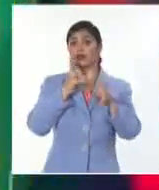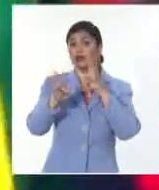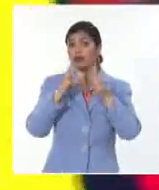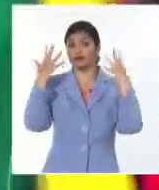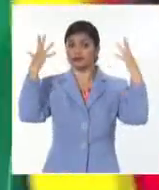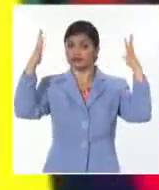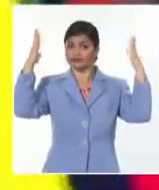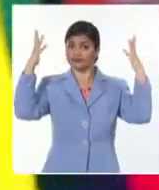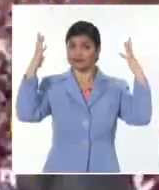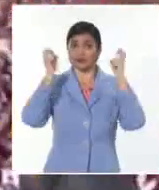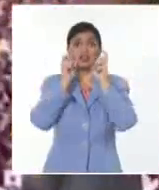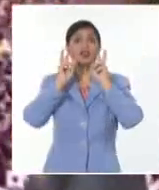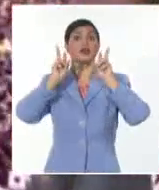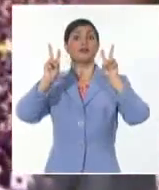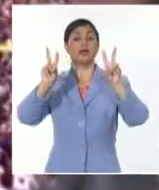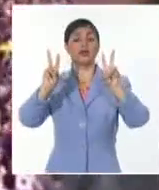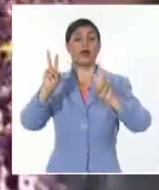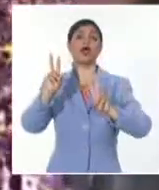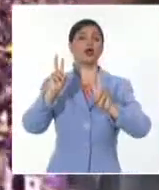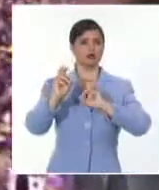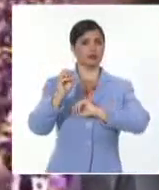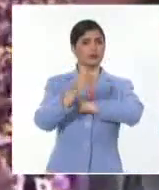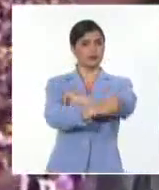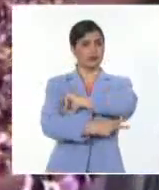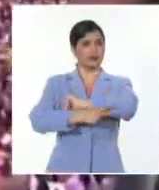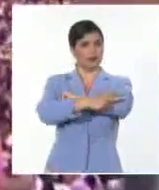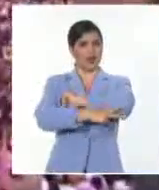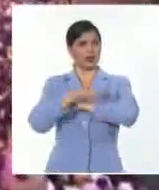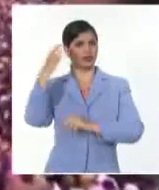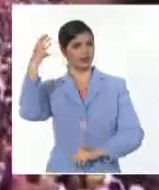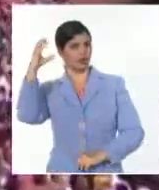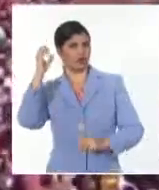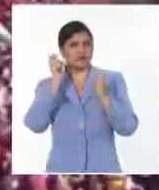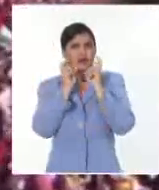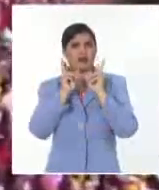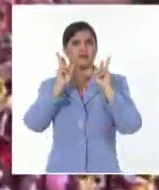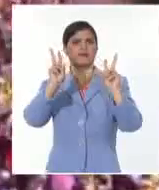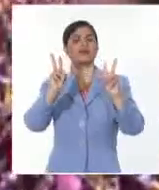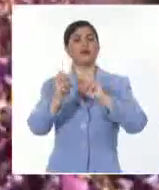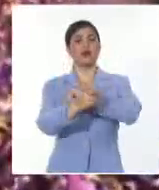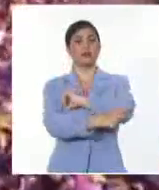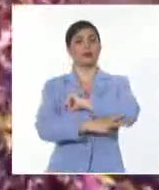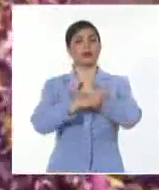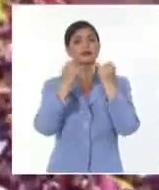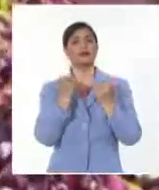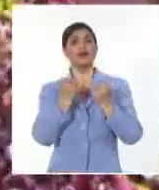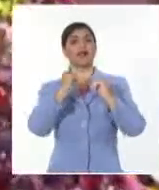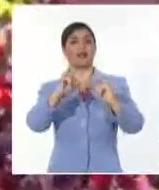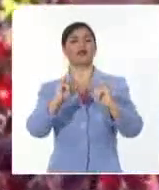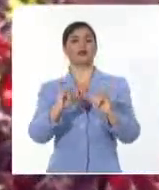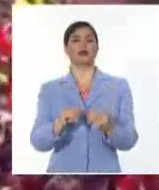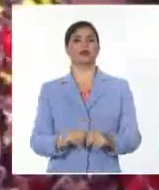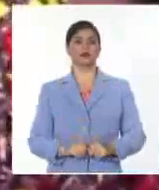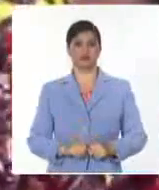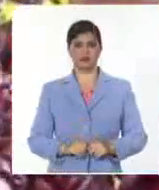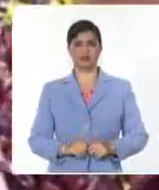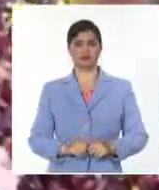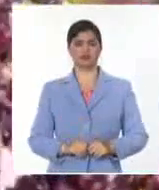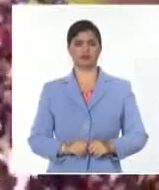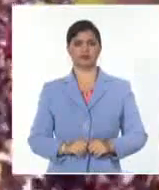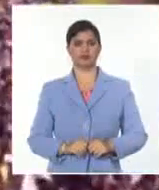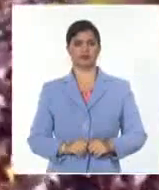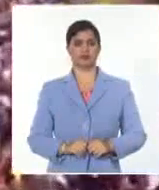¡Viva el gobierno del cambio! ¡Viva! ¡Viva! ¡Viva el gobierno del cambio!